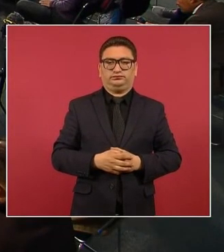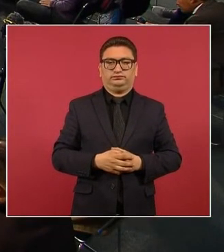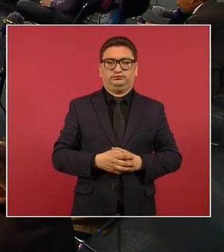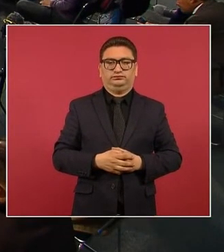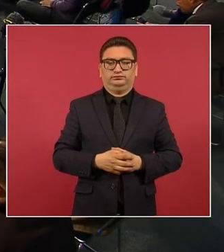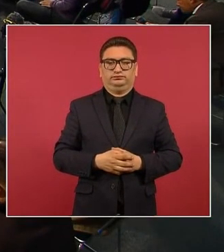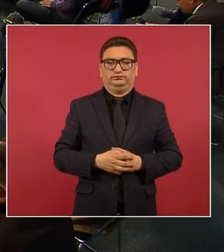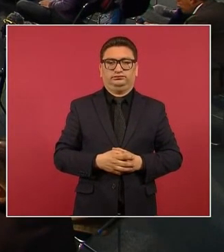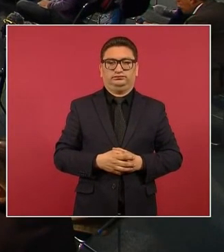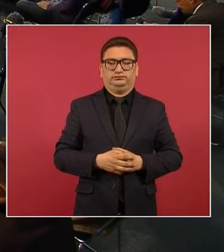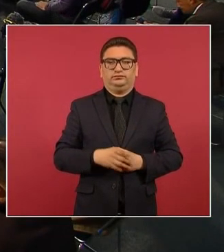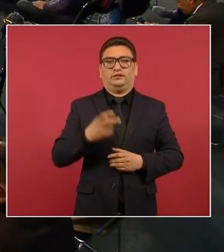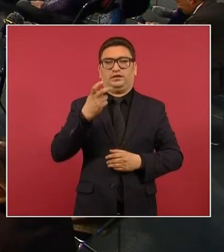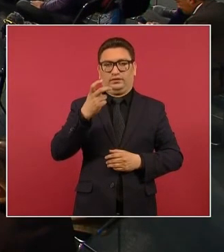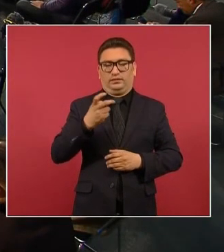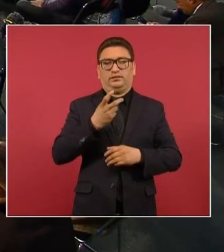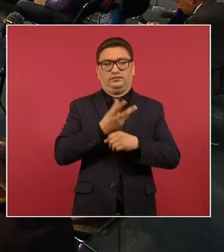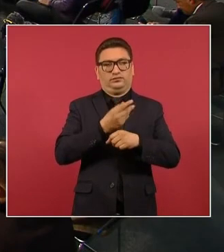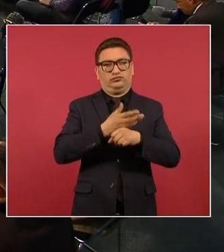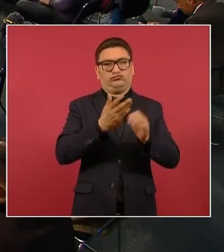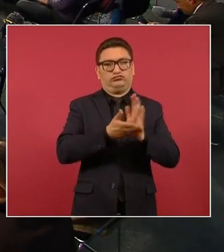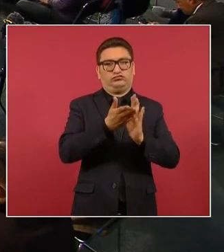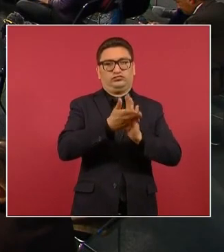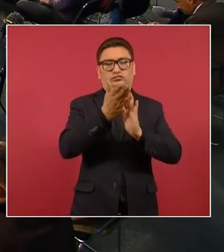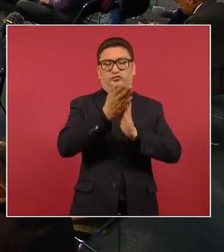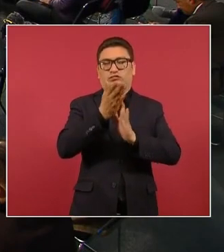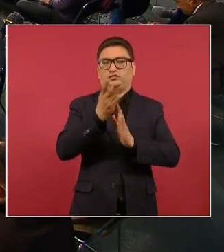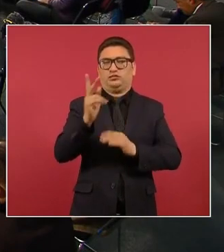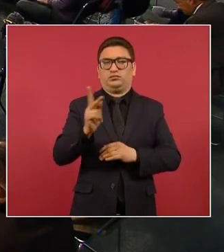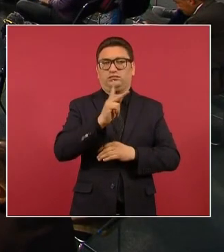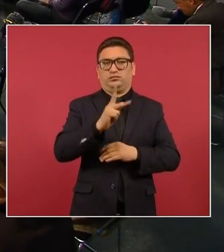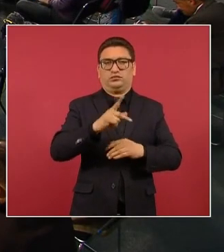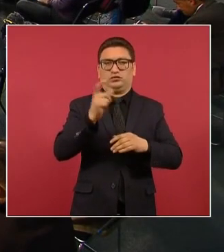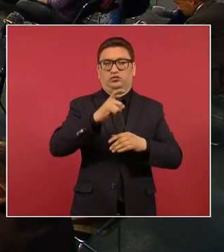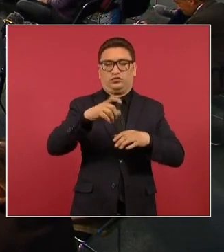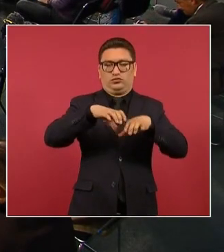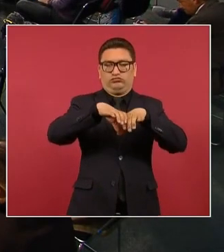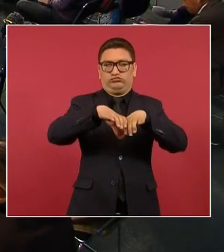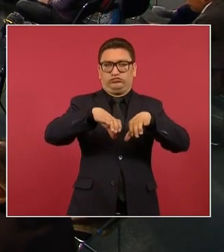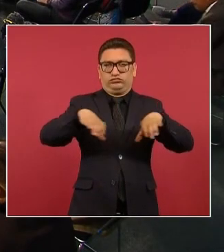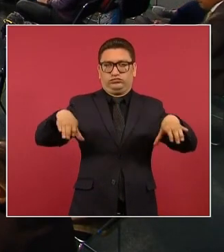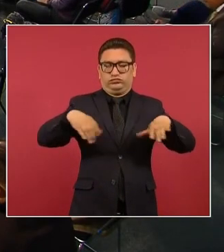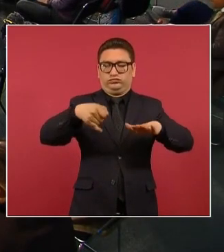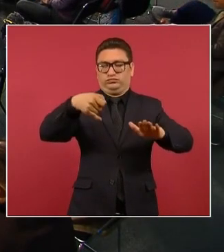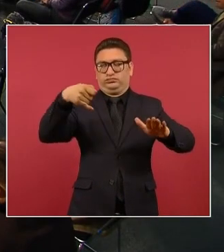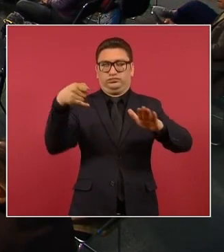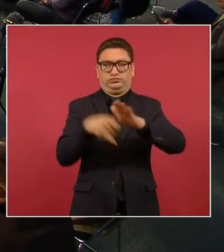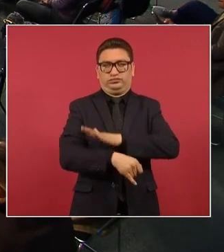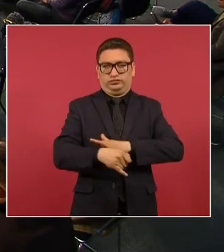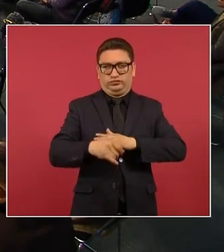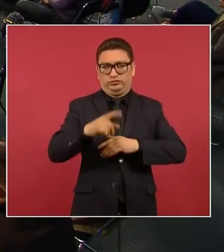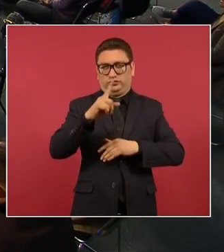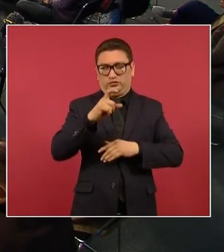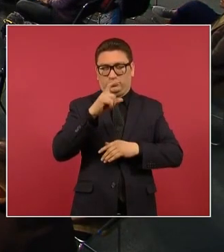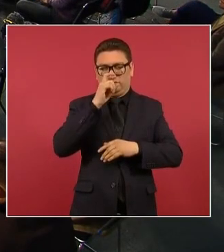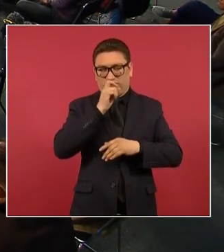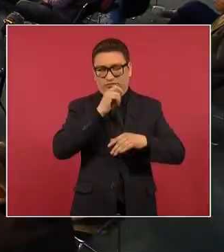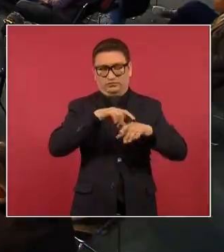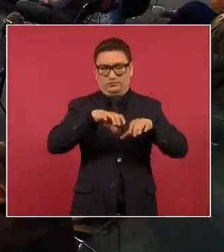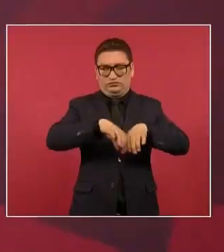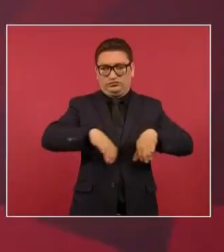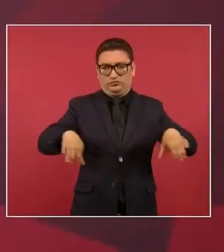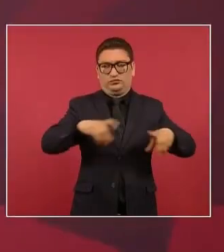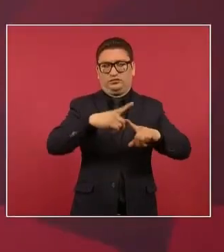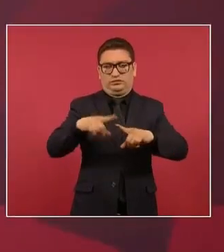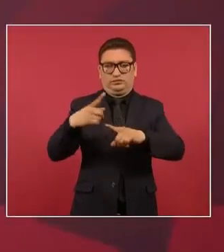Es como se construyó el drenaje profundo, se siguen